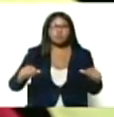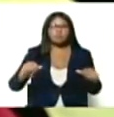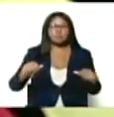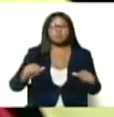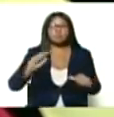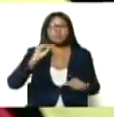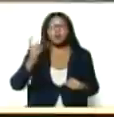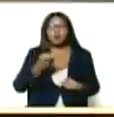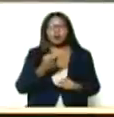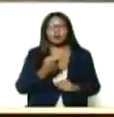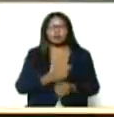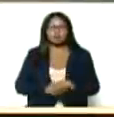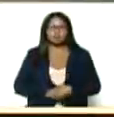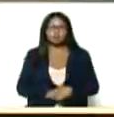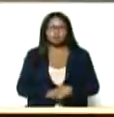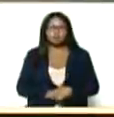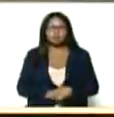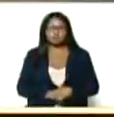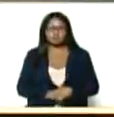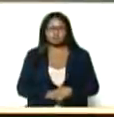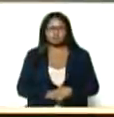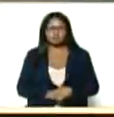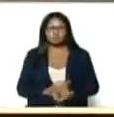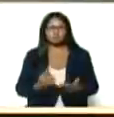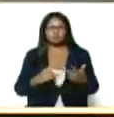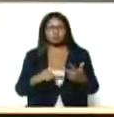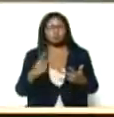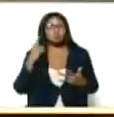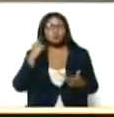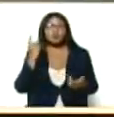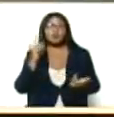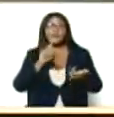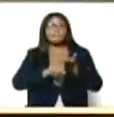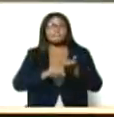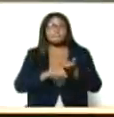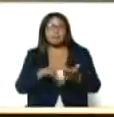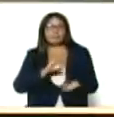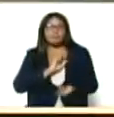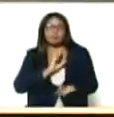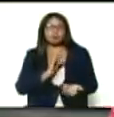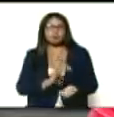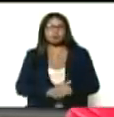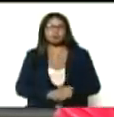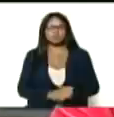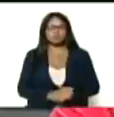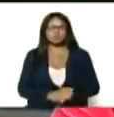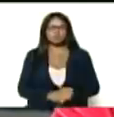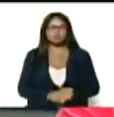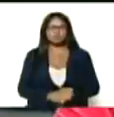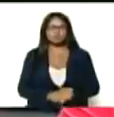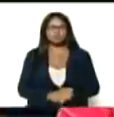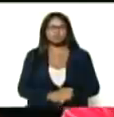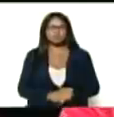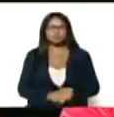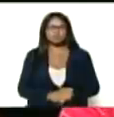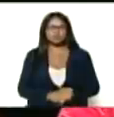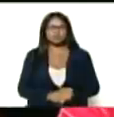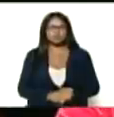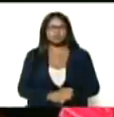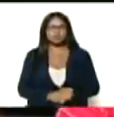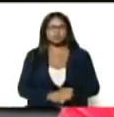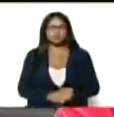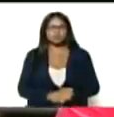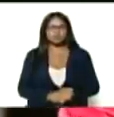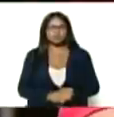Apure. La compañera Cilia Flores, miembro de la Dirección